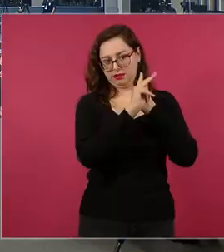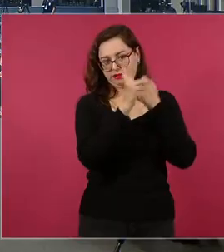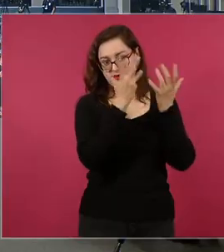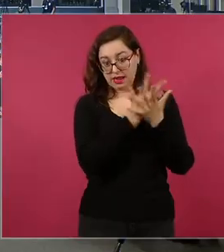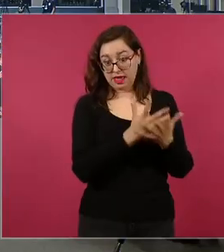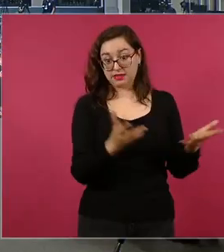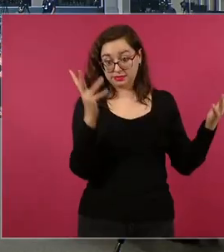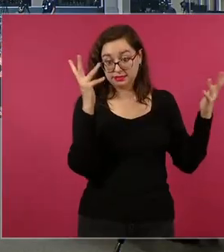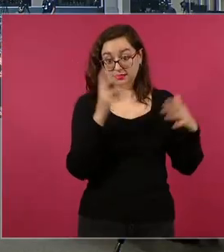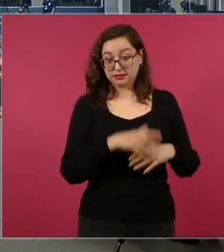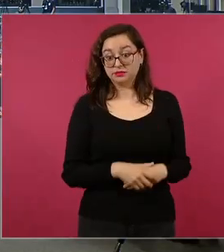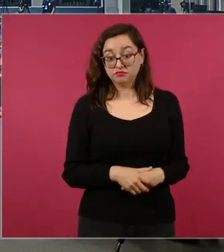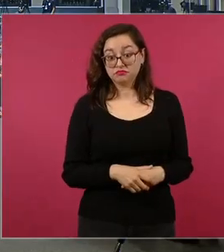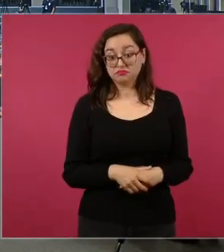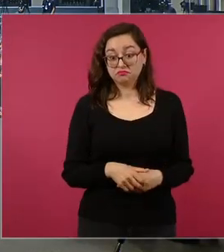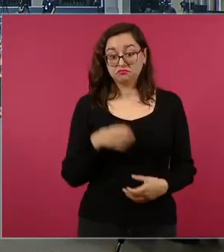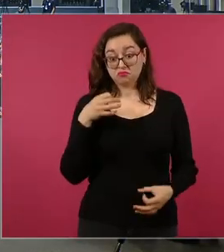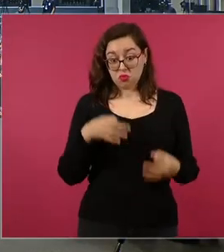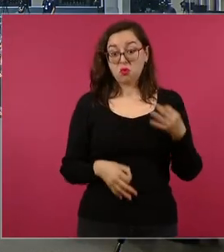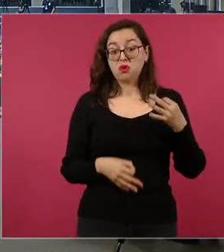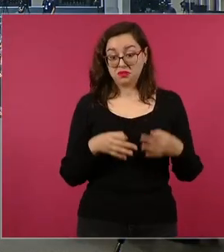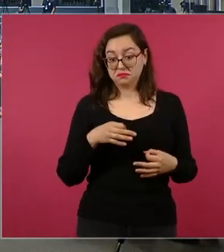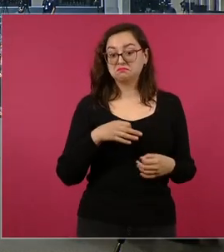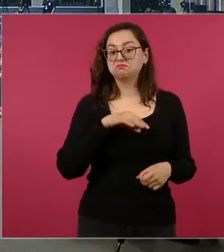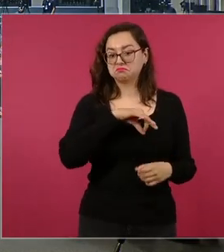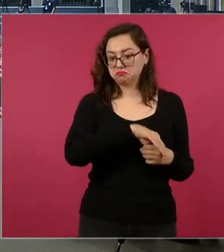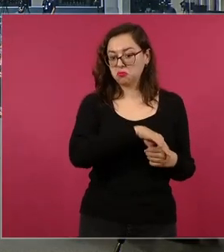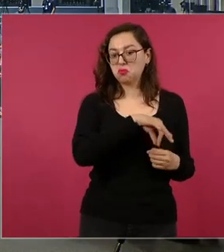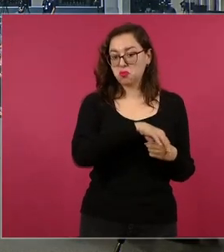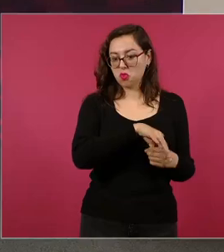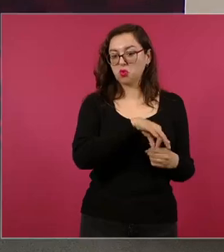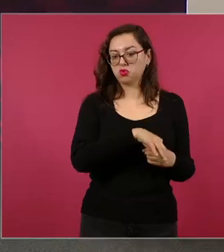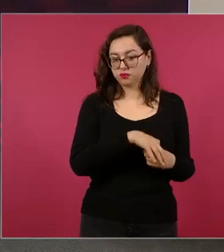los jueces eran electos.